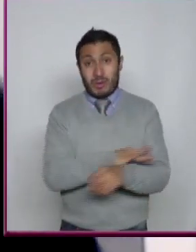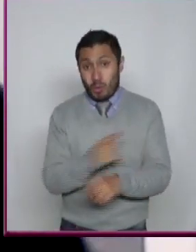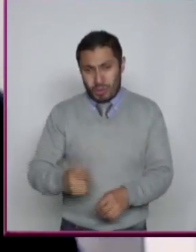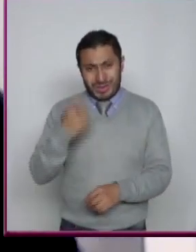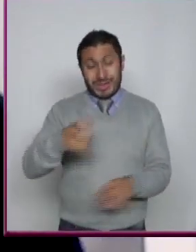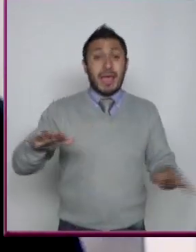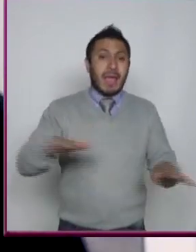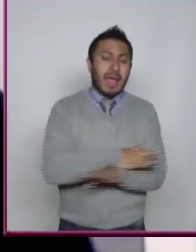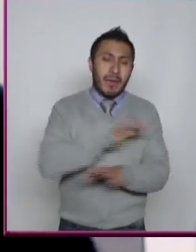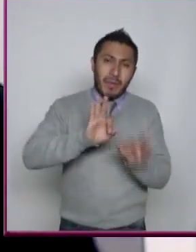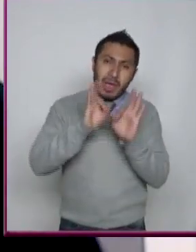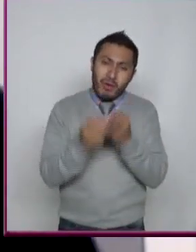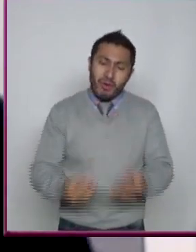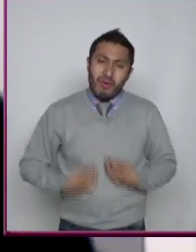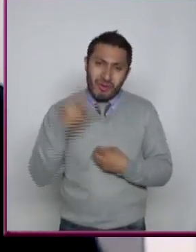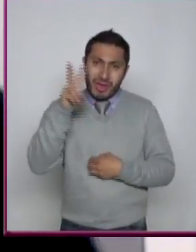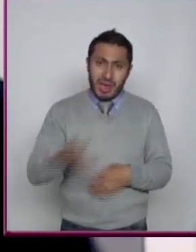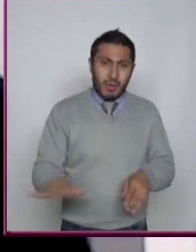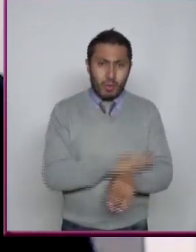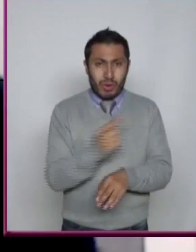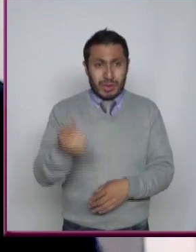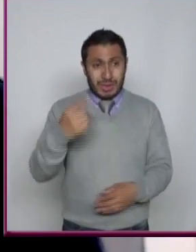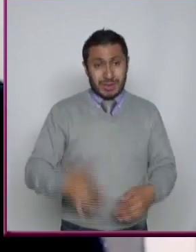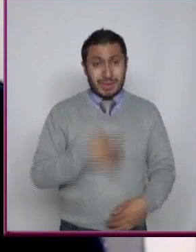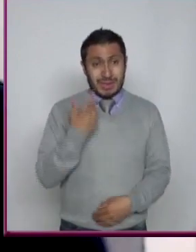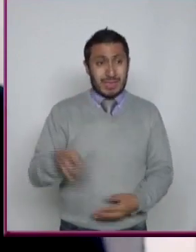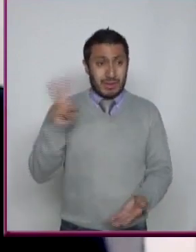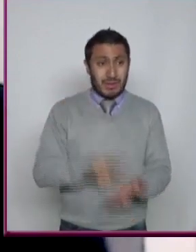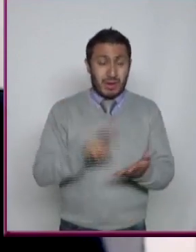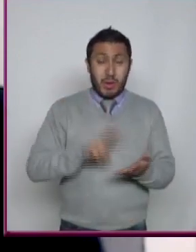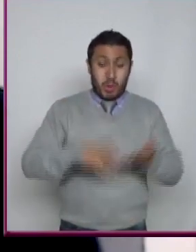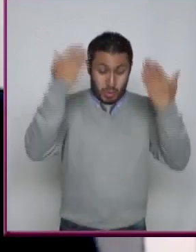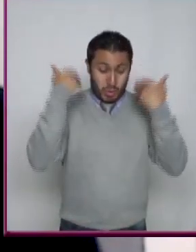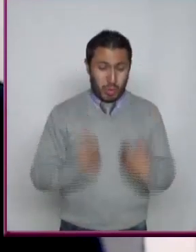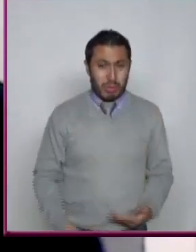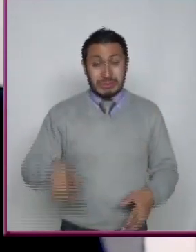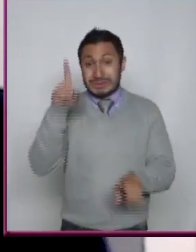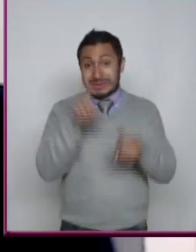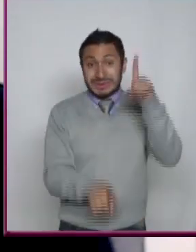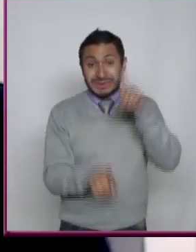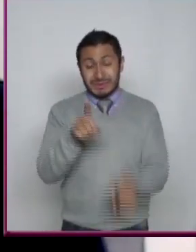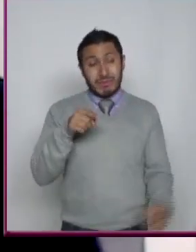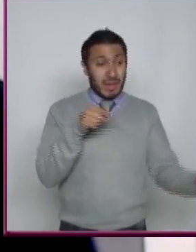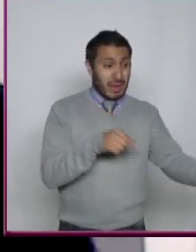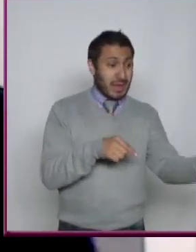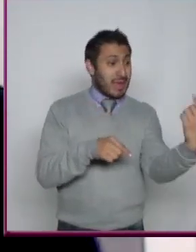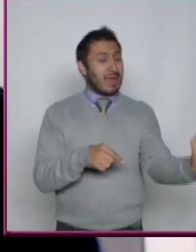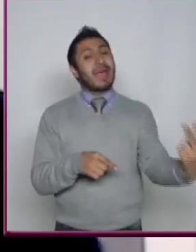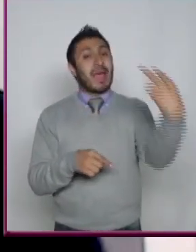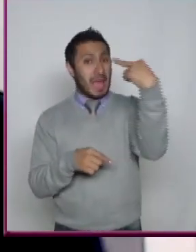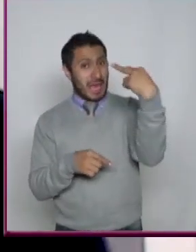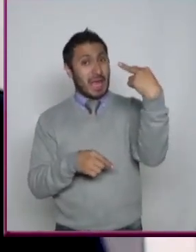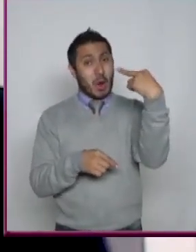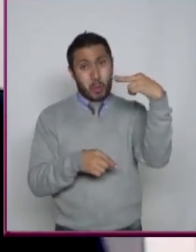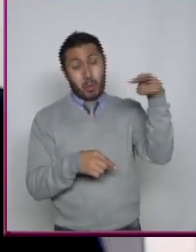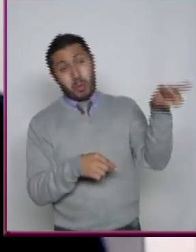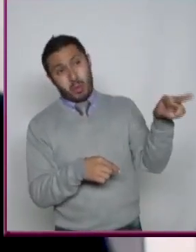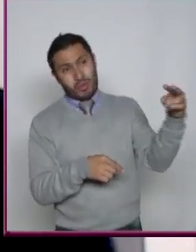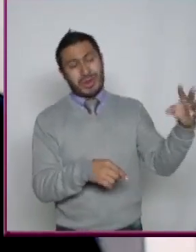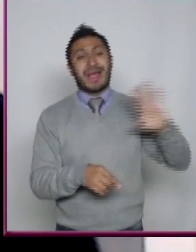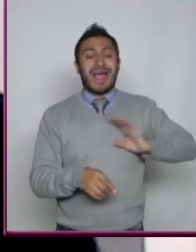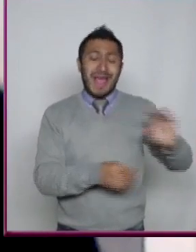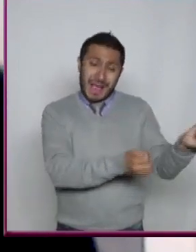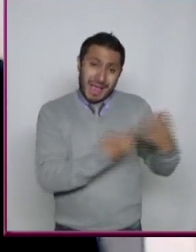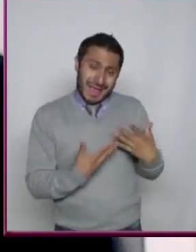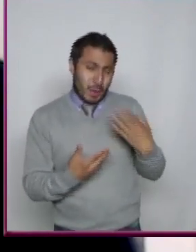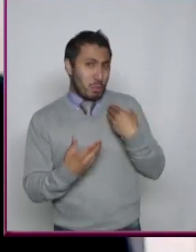realidad, sentimos que nuestro valor depende completamente de si nos mira o no, de si nos quiere o